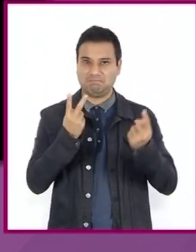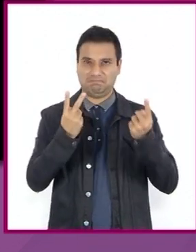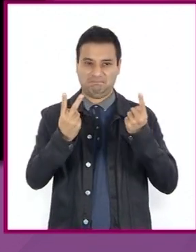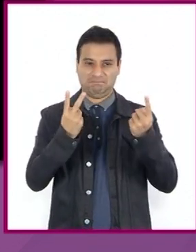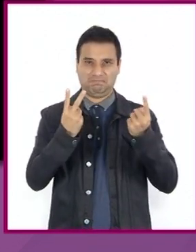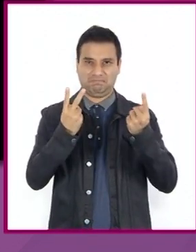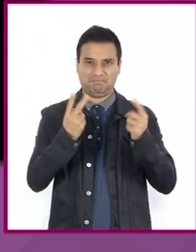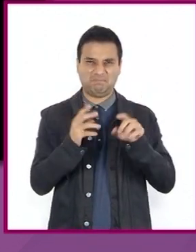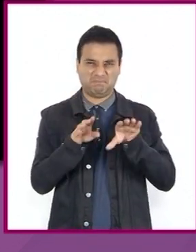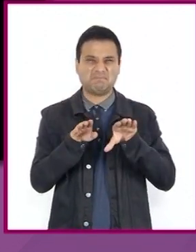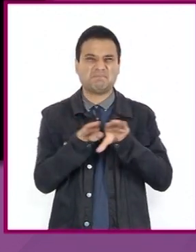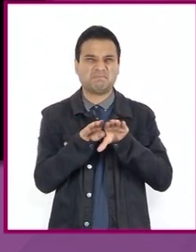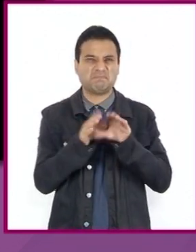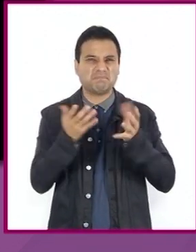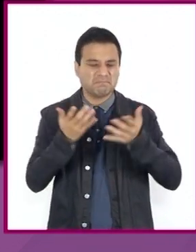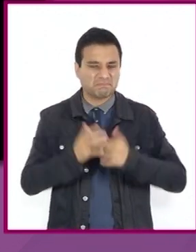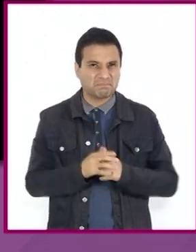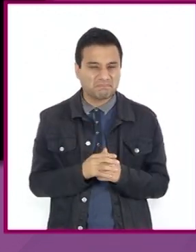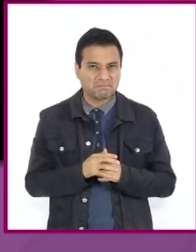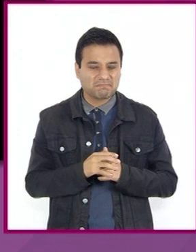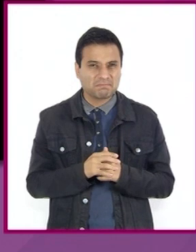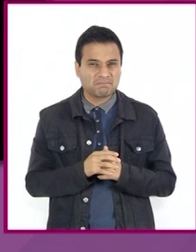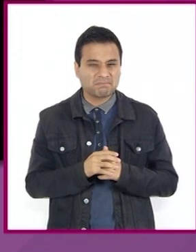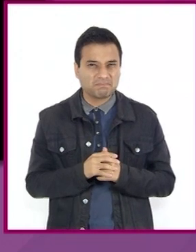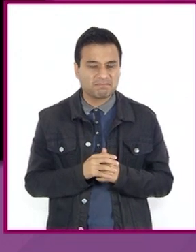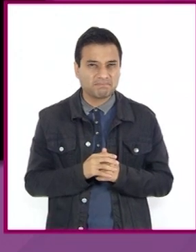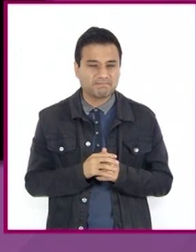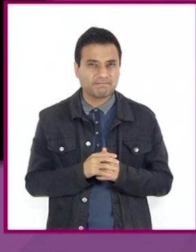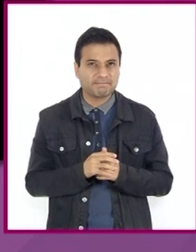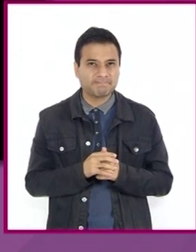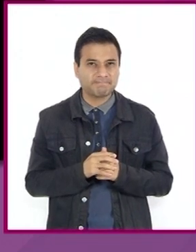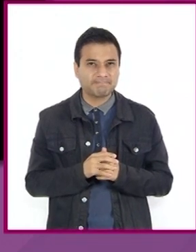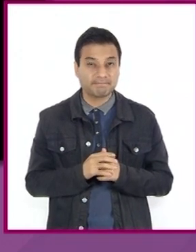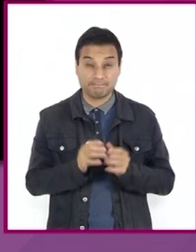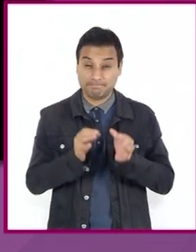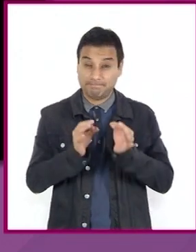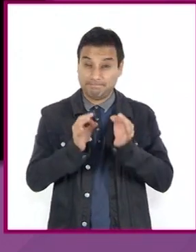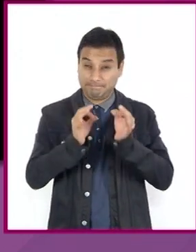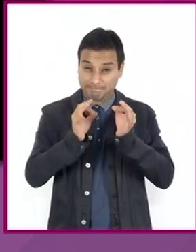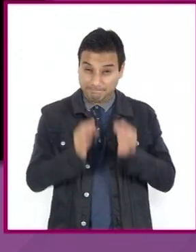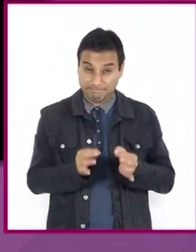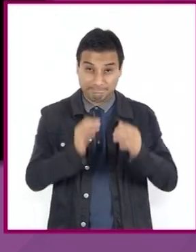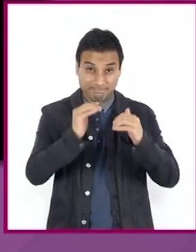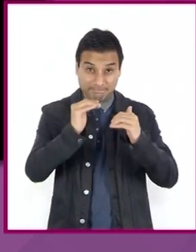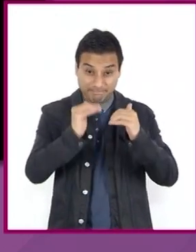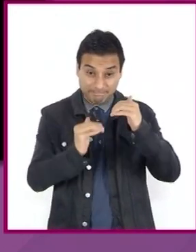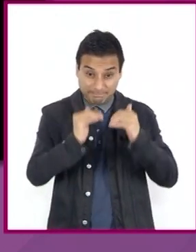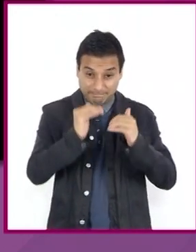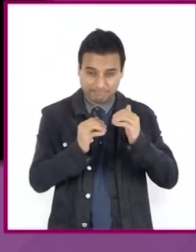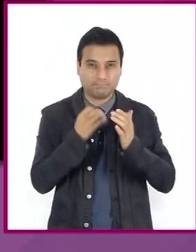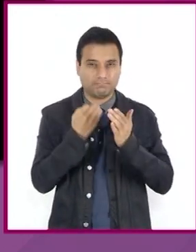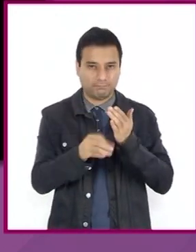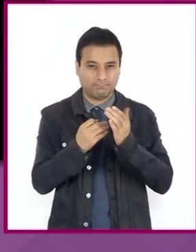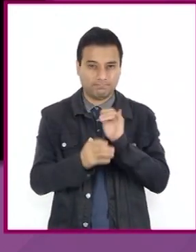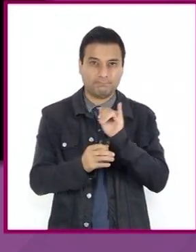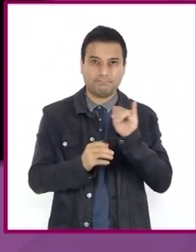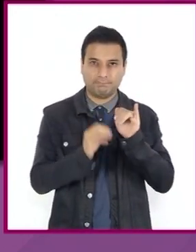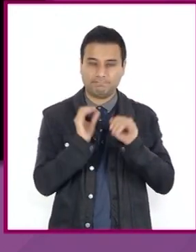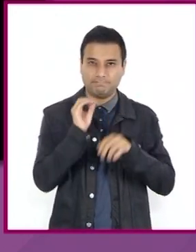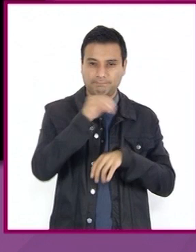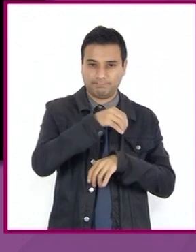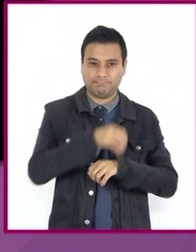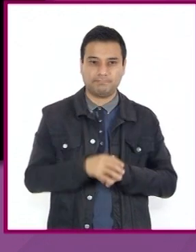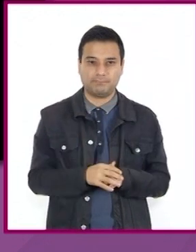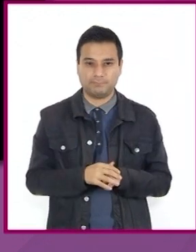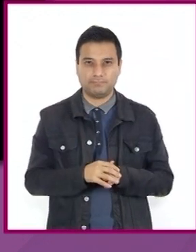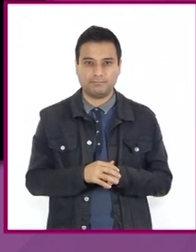derecho y solo 1 del lado izquierdo. Entonces, para poder balancear esto, tendríamos que aumentar otro del lado izquierdo. Ahora